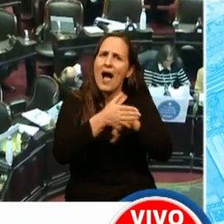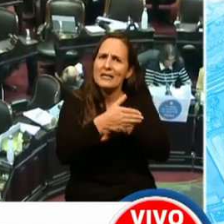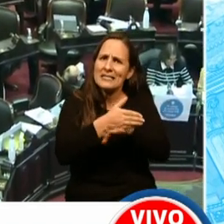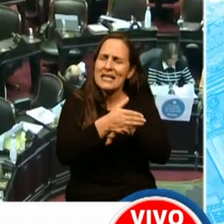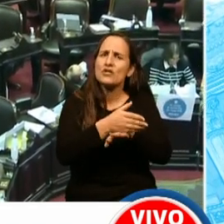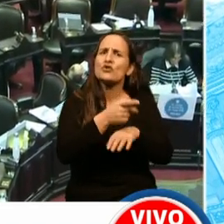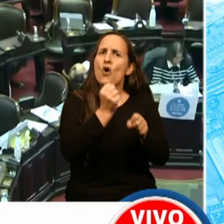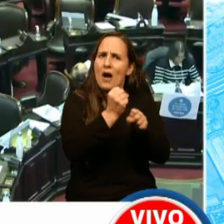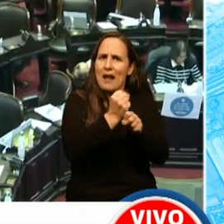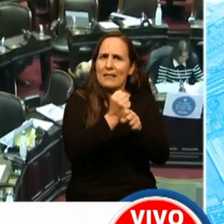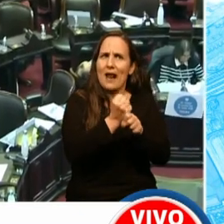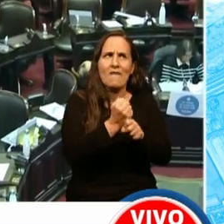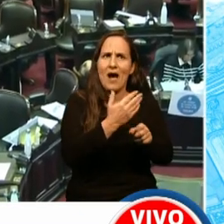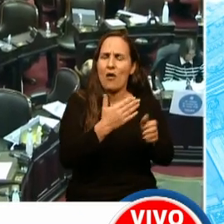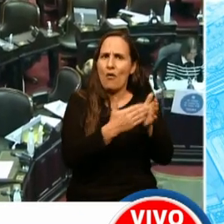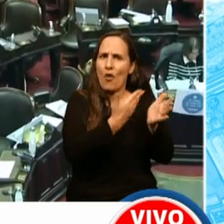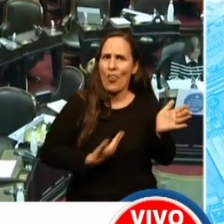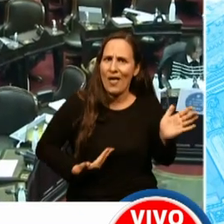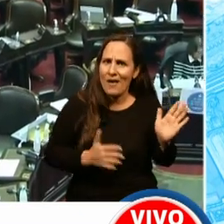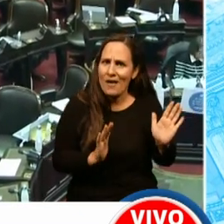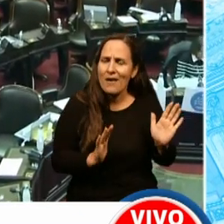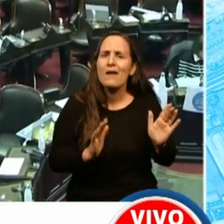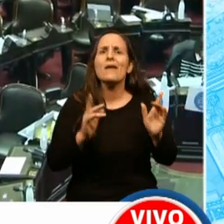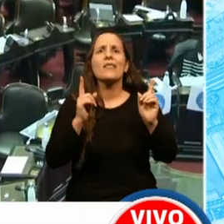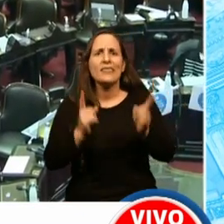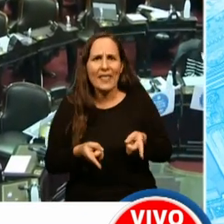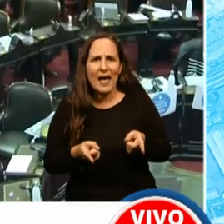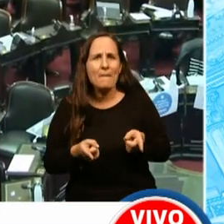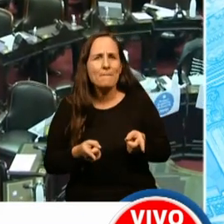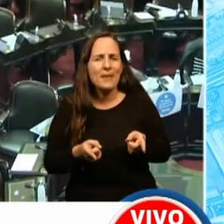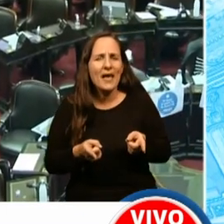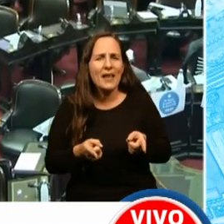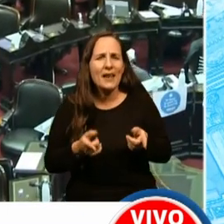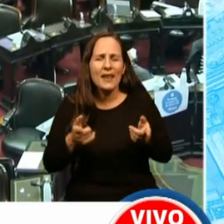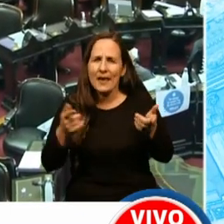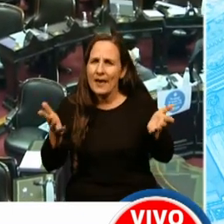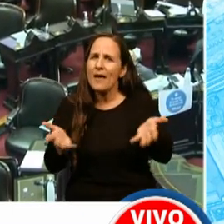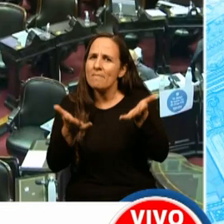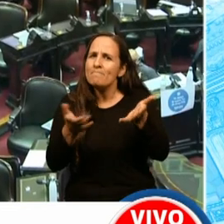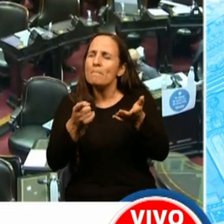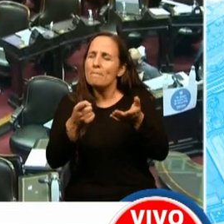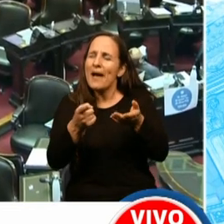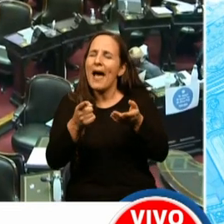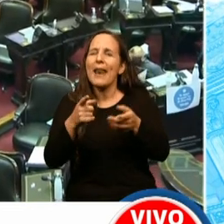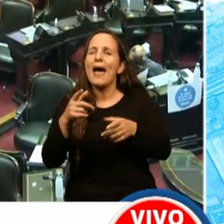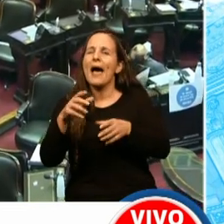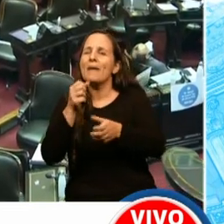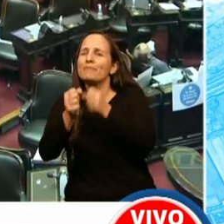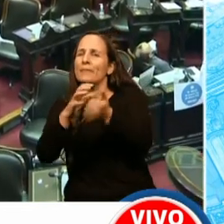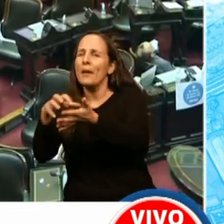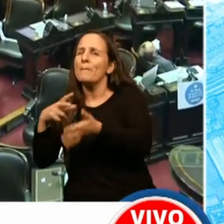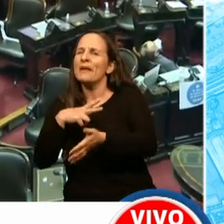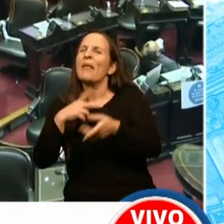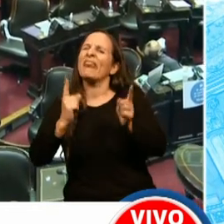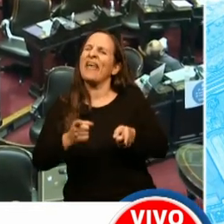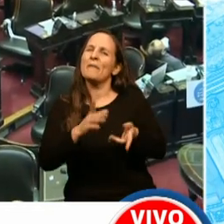empleo público pero también impulsa al privado a seguir este camino también a abrir las puertas para